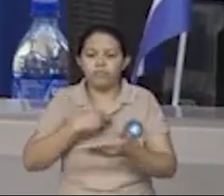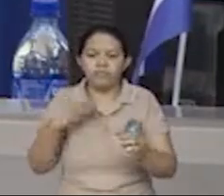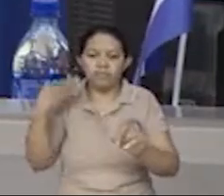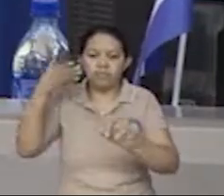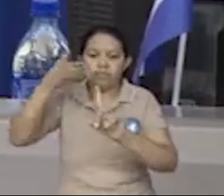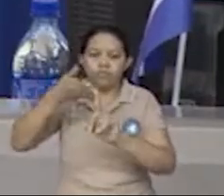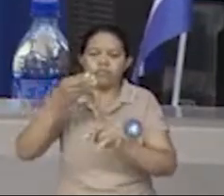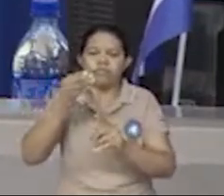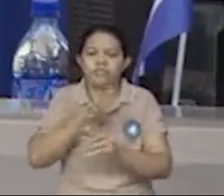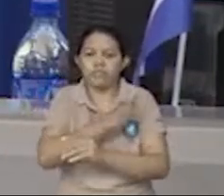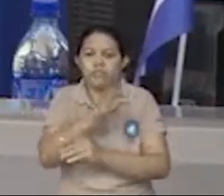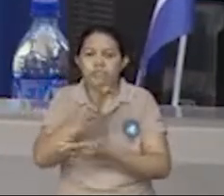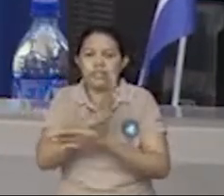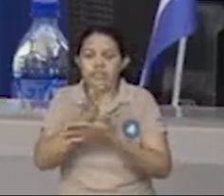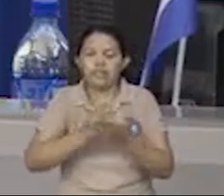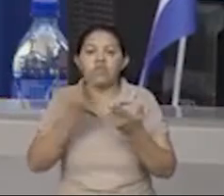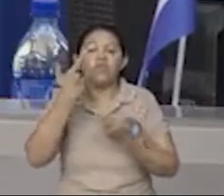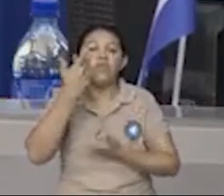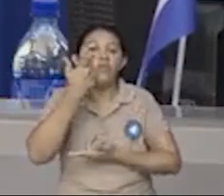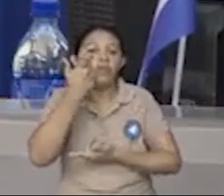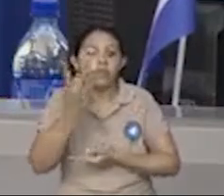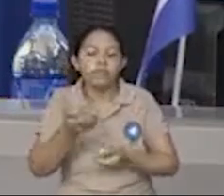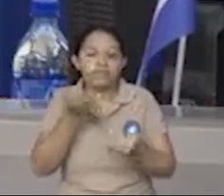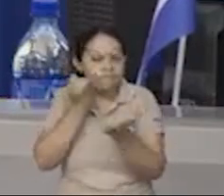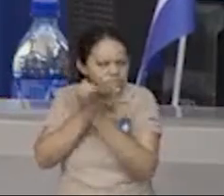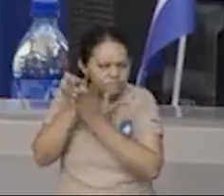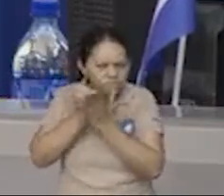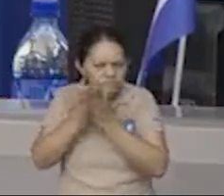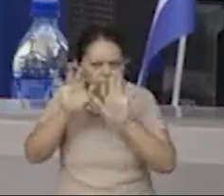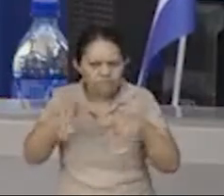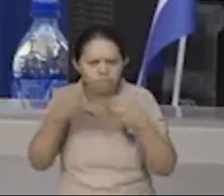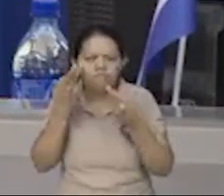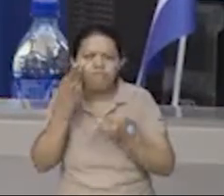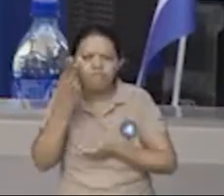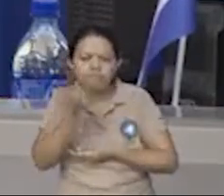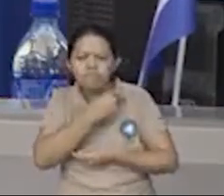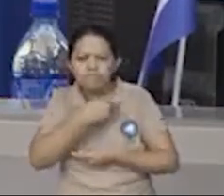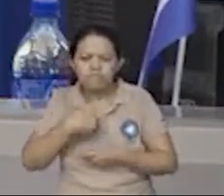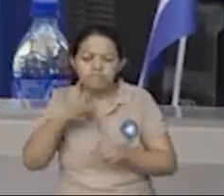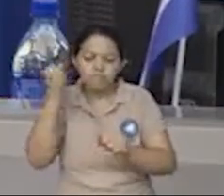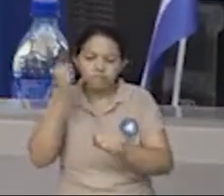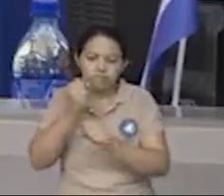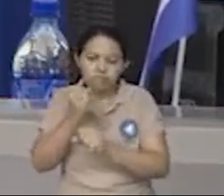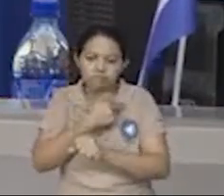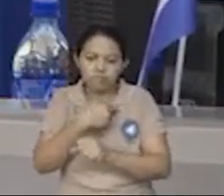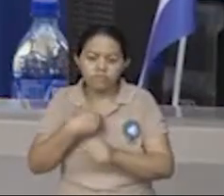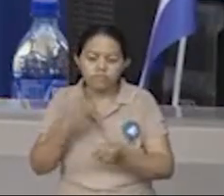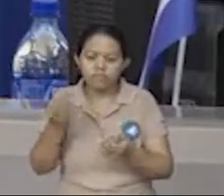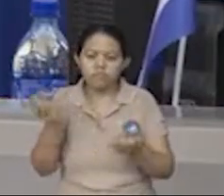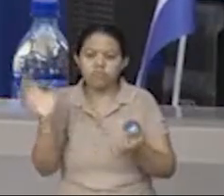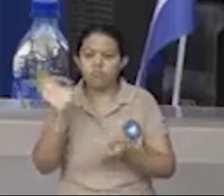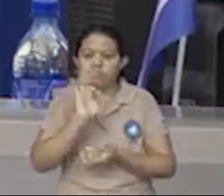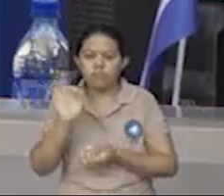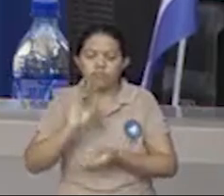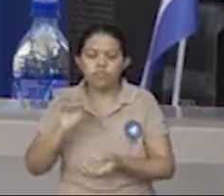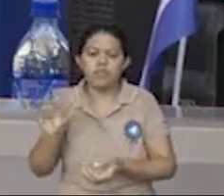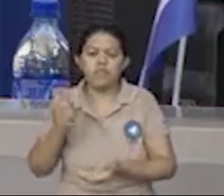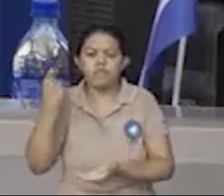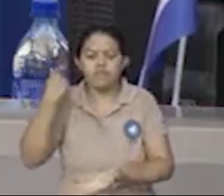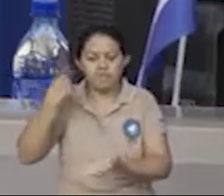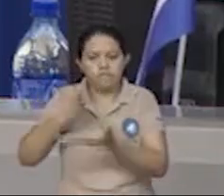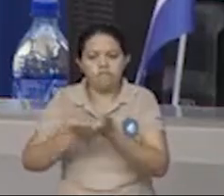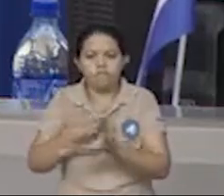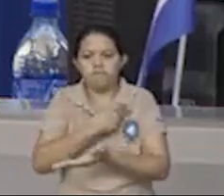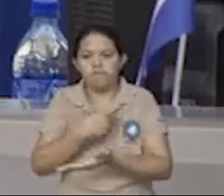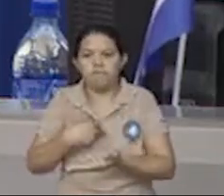dirigir la carrera judicial y conocer, investigar y resolver en lo que competa las infracciones